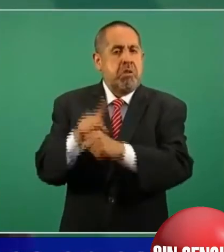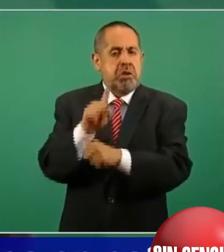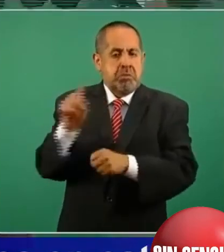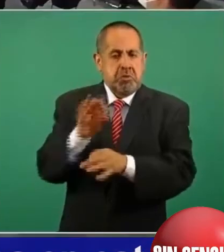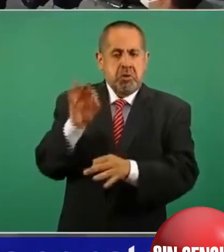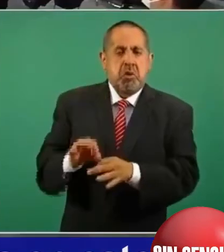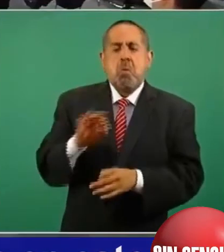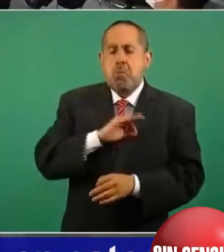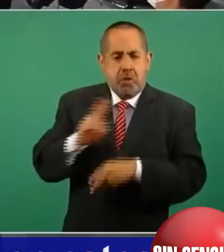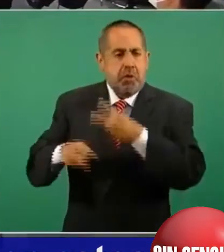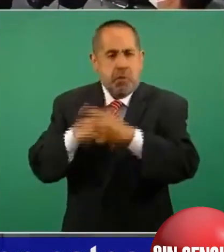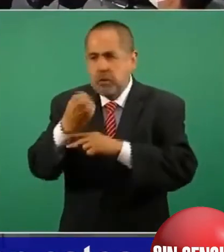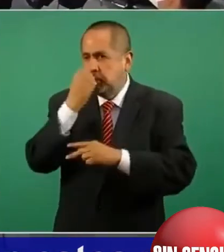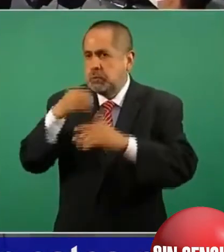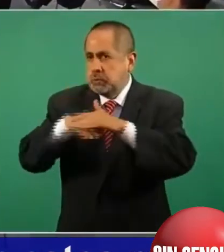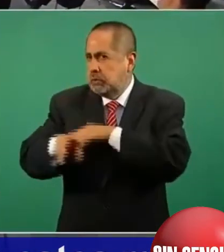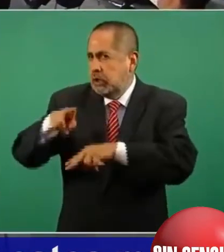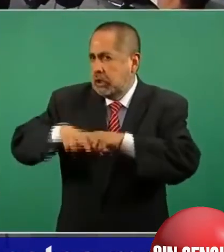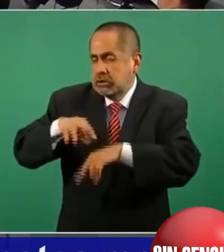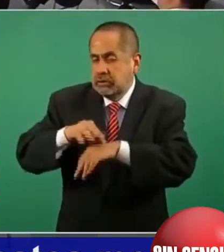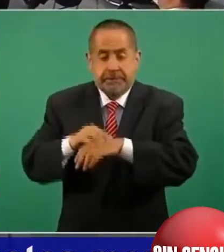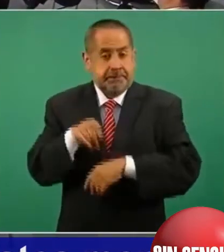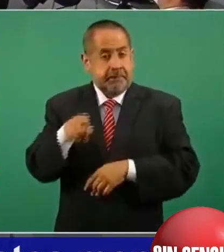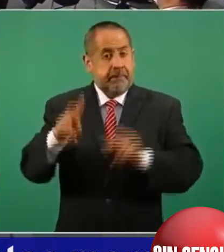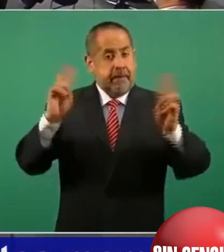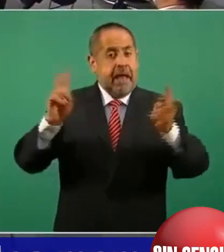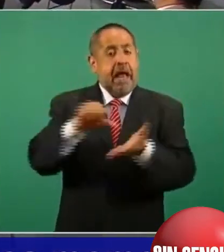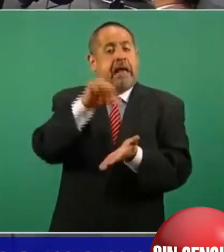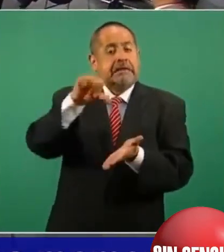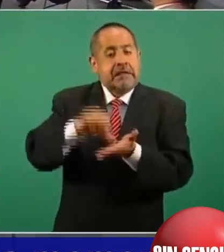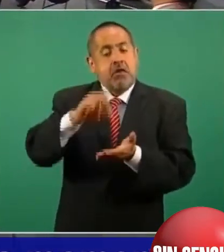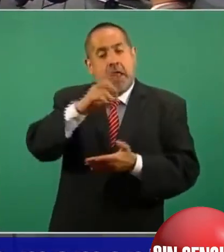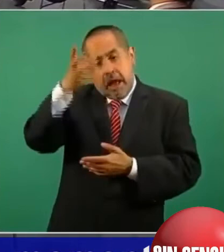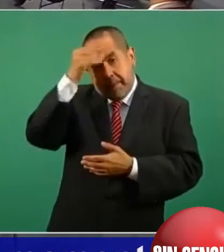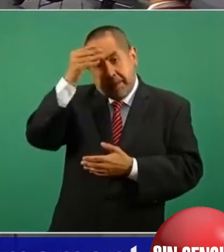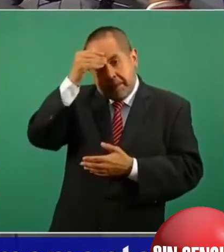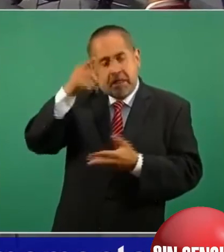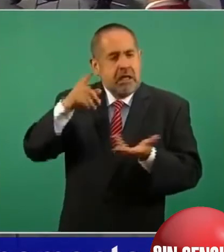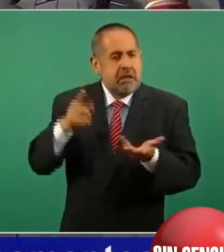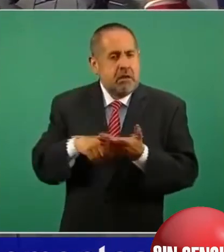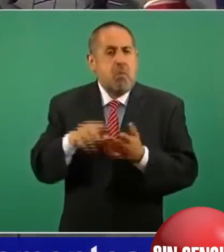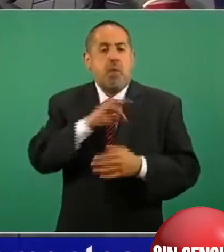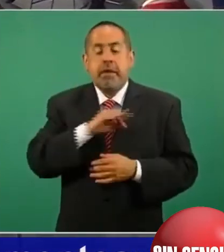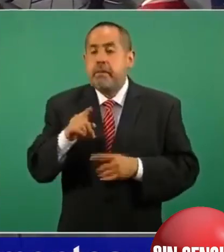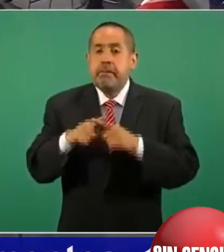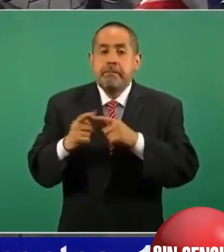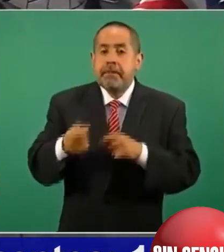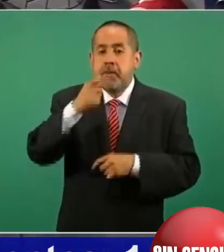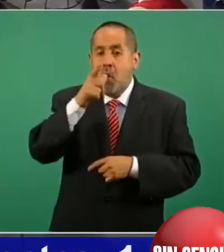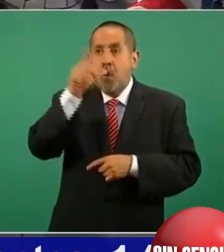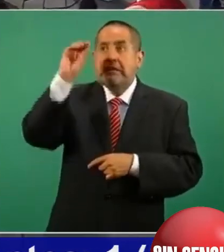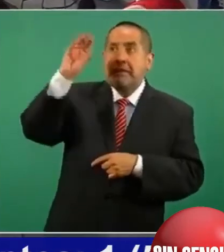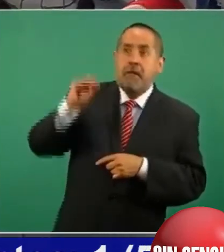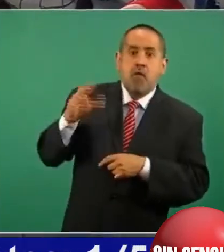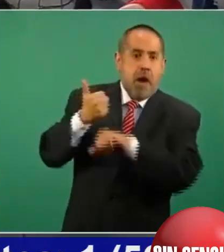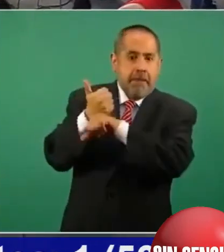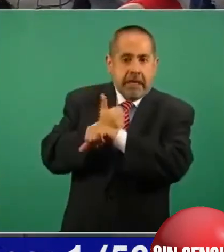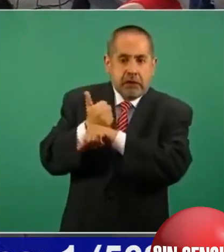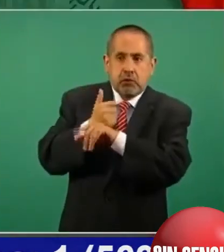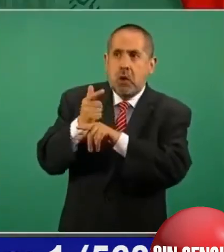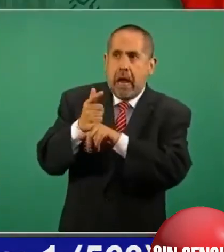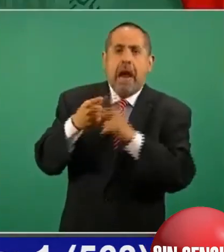quieran. Este centro de aprendizaje comunitario se puede instalar en semáforo amarillo y es